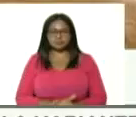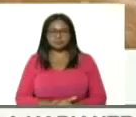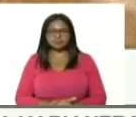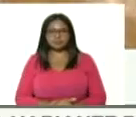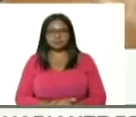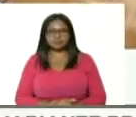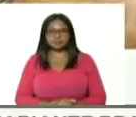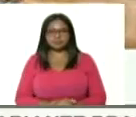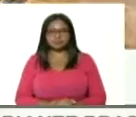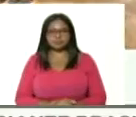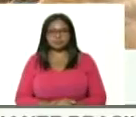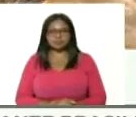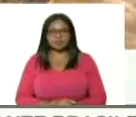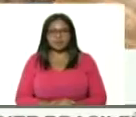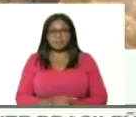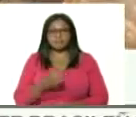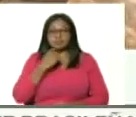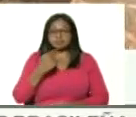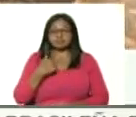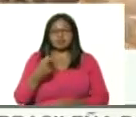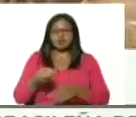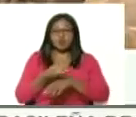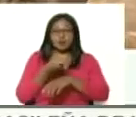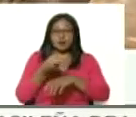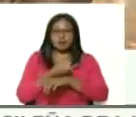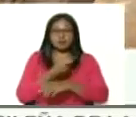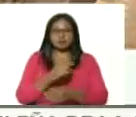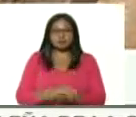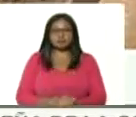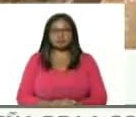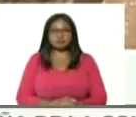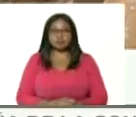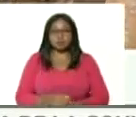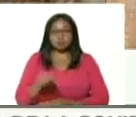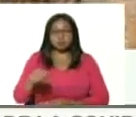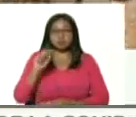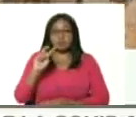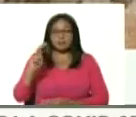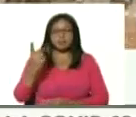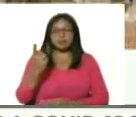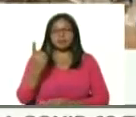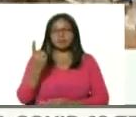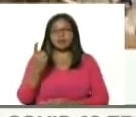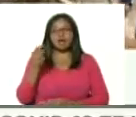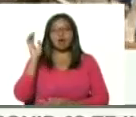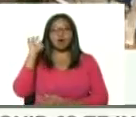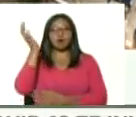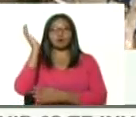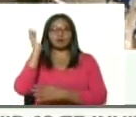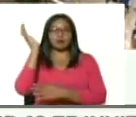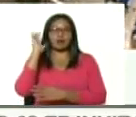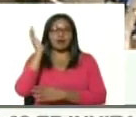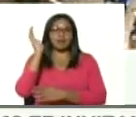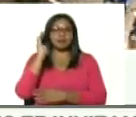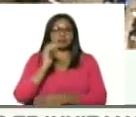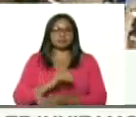Me dice el gobernador, hoy se dio la primera jornada